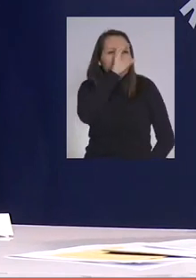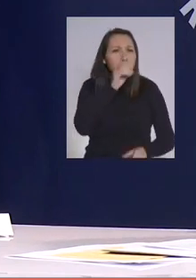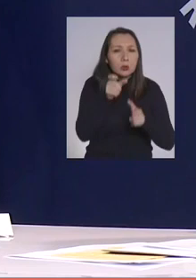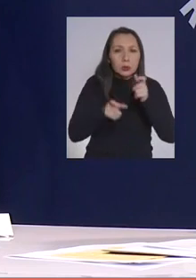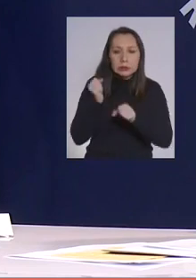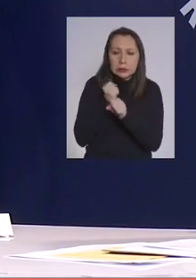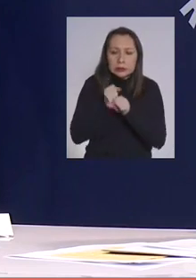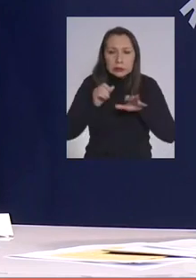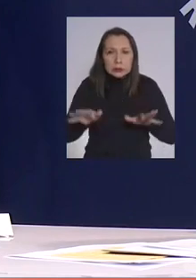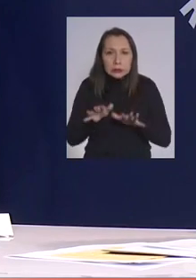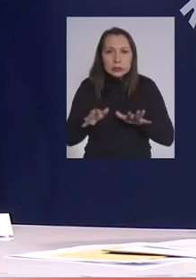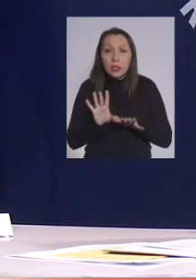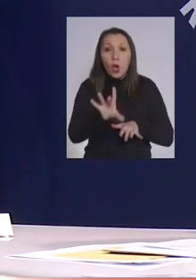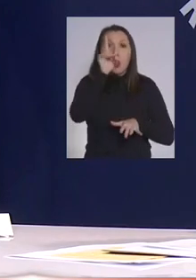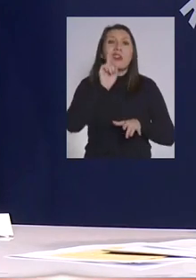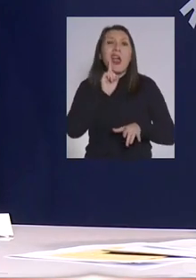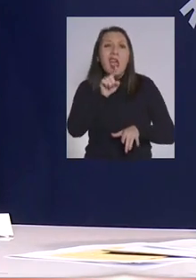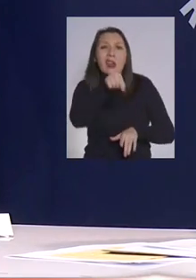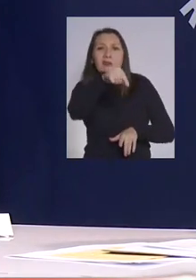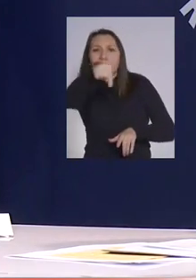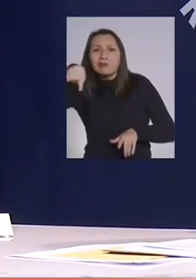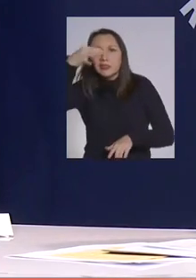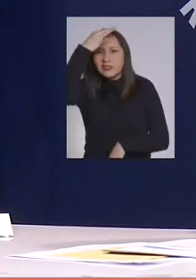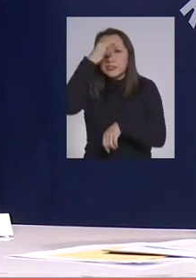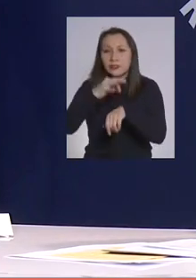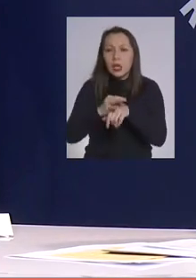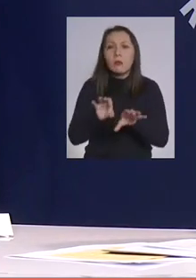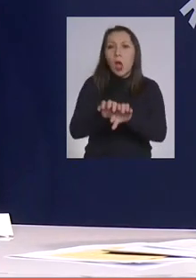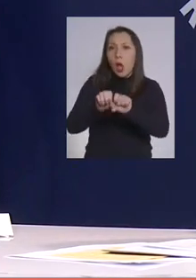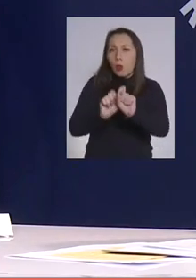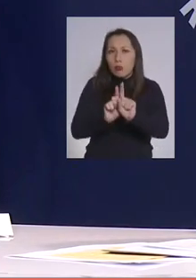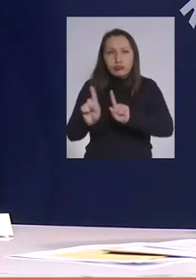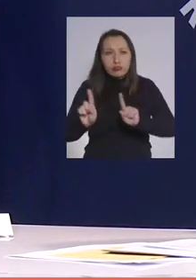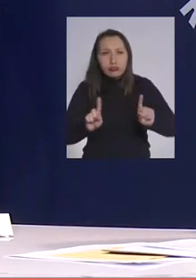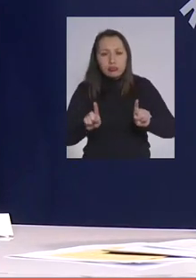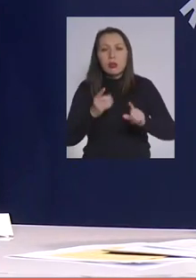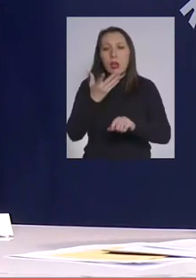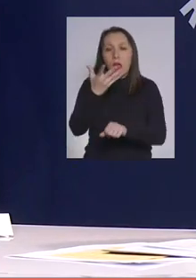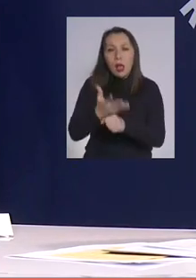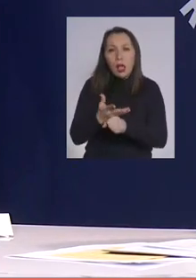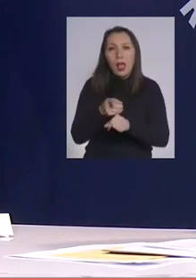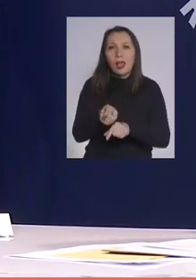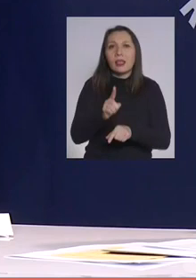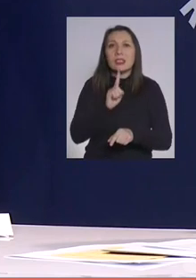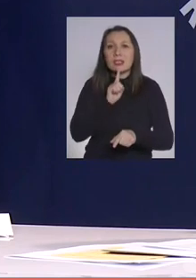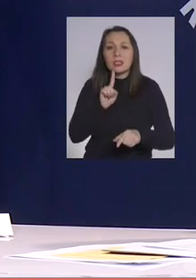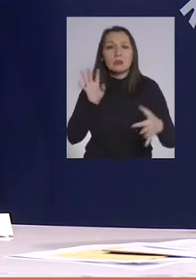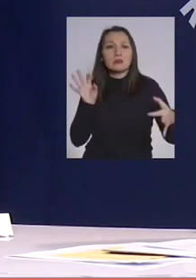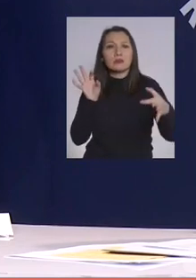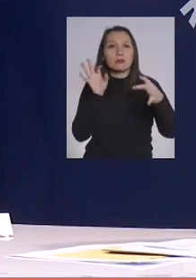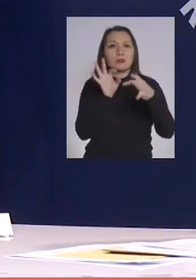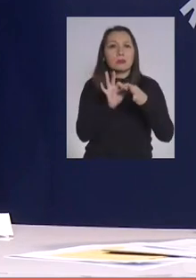trabajando para poder encontrar aquellos casos coordinación que están teniendo con la unidad de camas de las